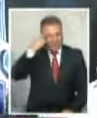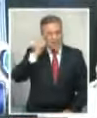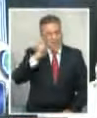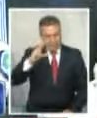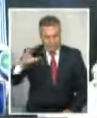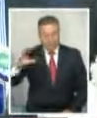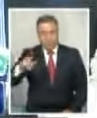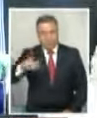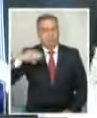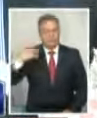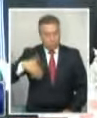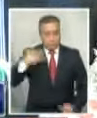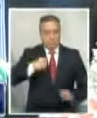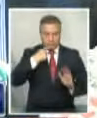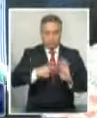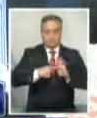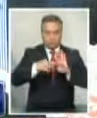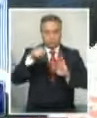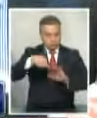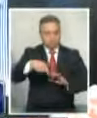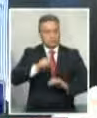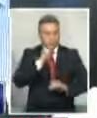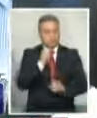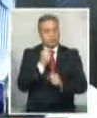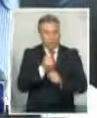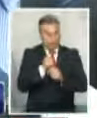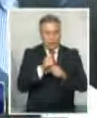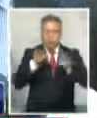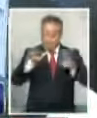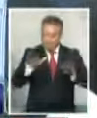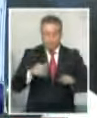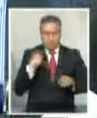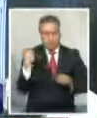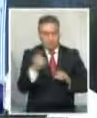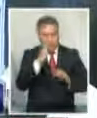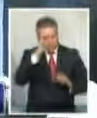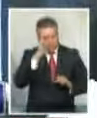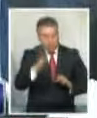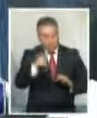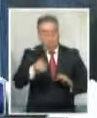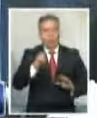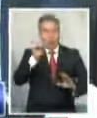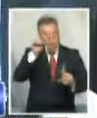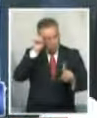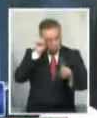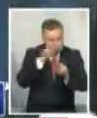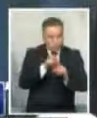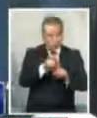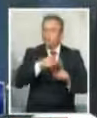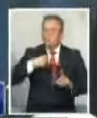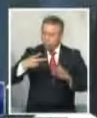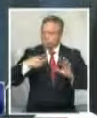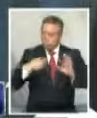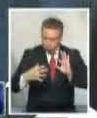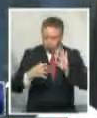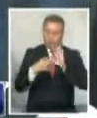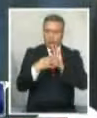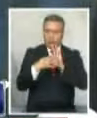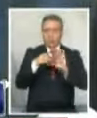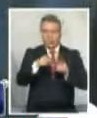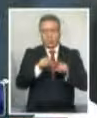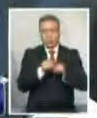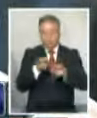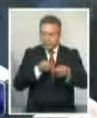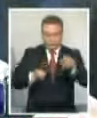importante señalar que aquí se ha demostrado que estamos trabajando en la misma línea. Tenemos objetivos comunes que nos unen y que es obviamente erradicar el mercado de la